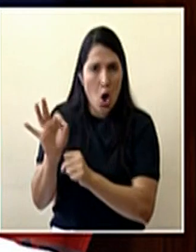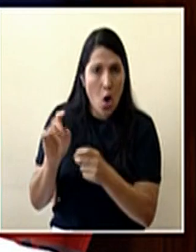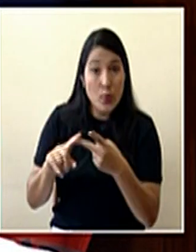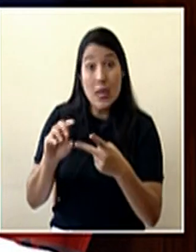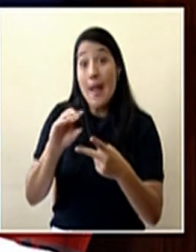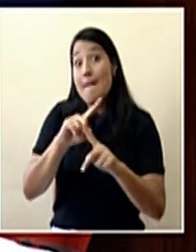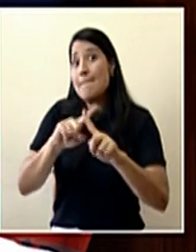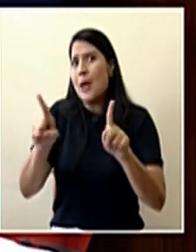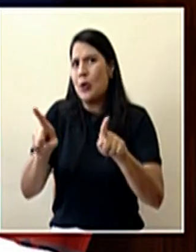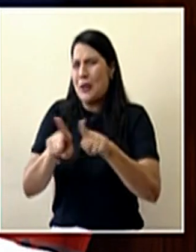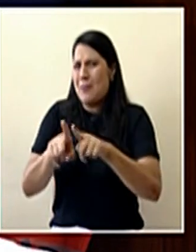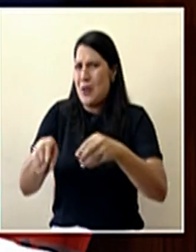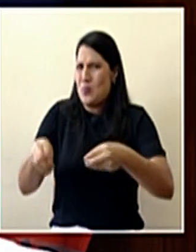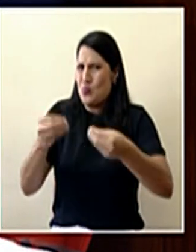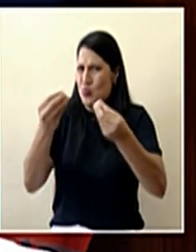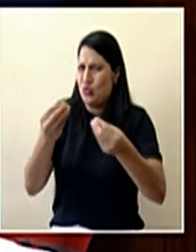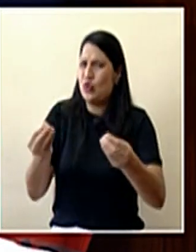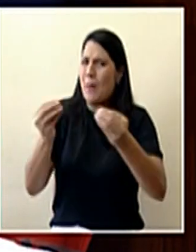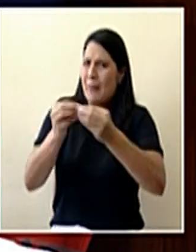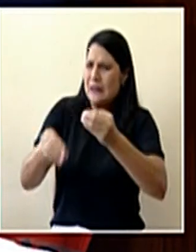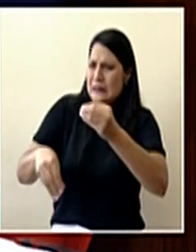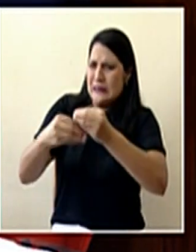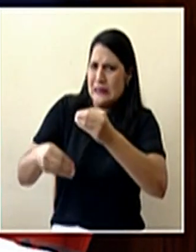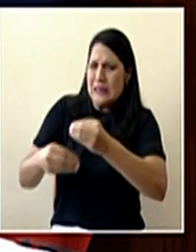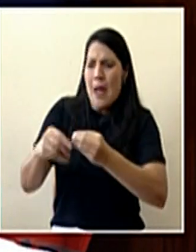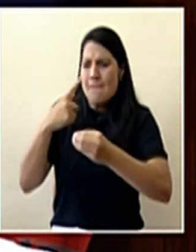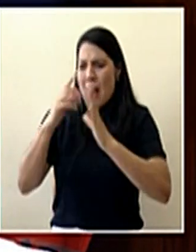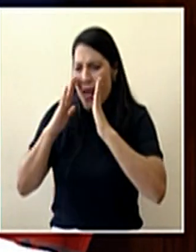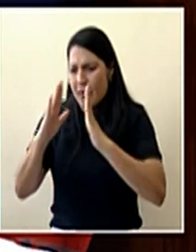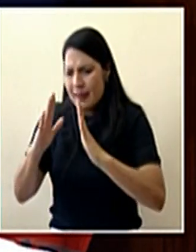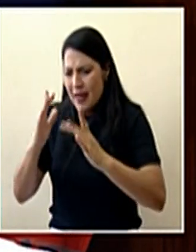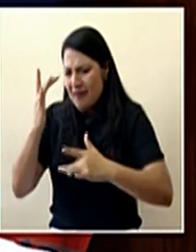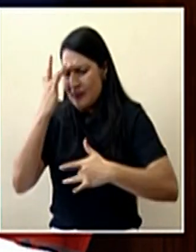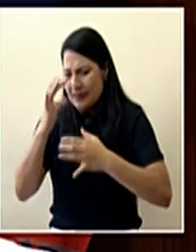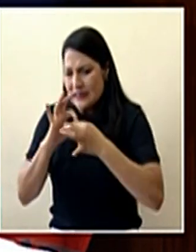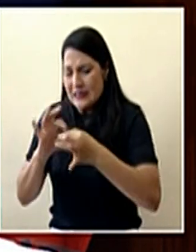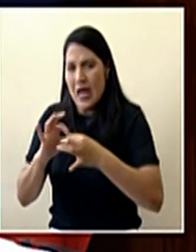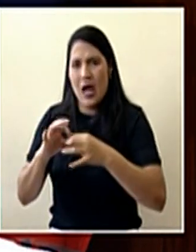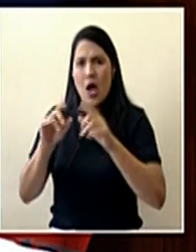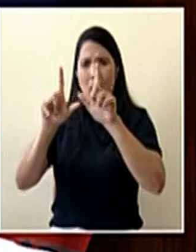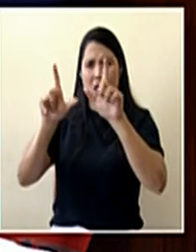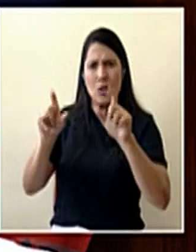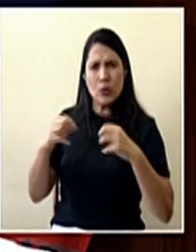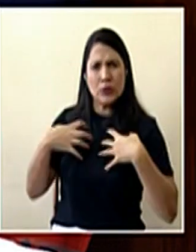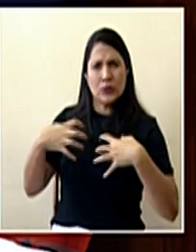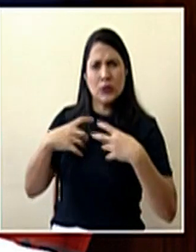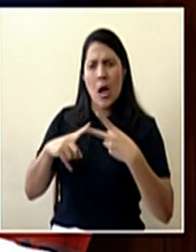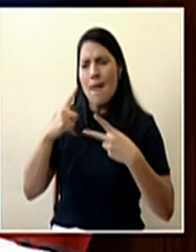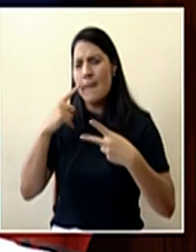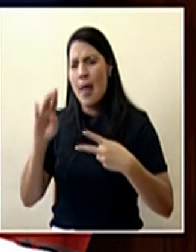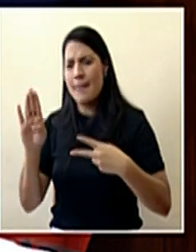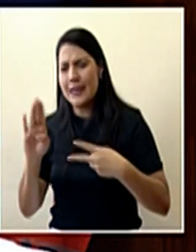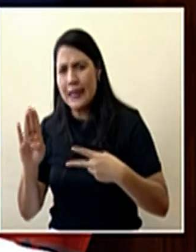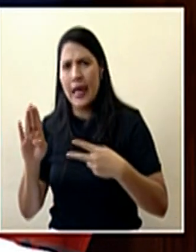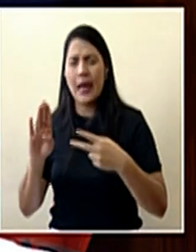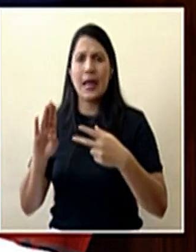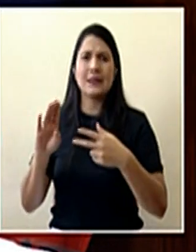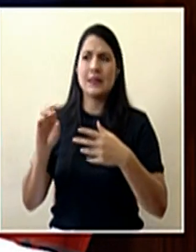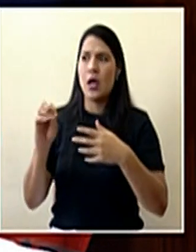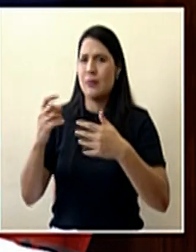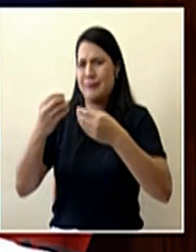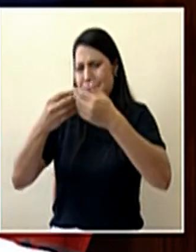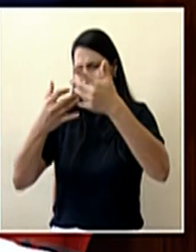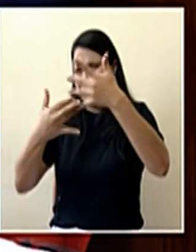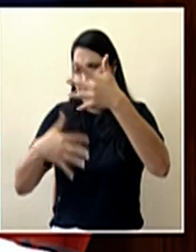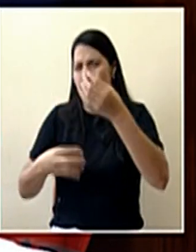pueden presentar, para patologías respiratorias, para infecciones de diferentes tipos de bacterias o hongos. En realidad nosotros tenemos